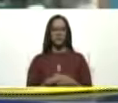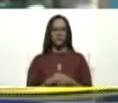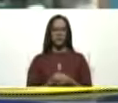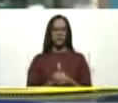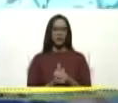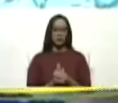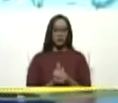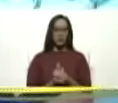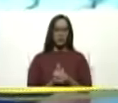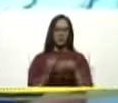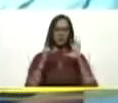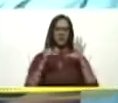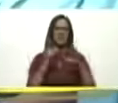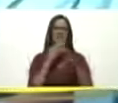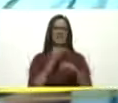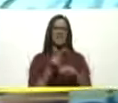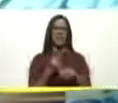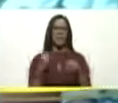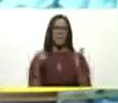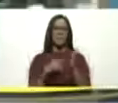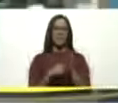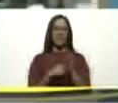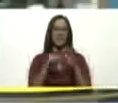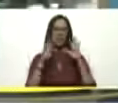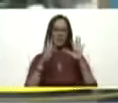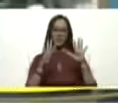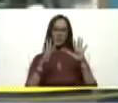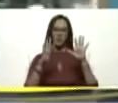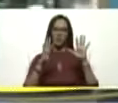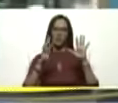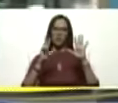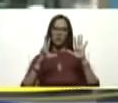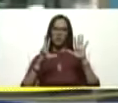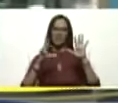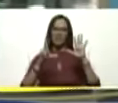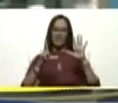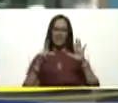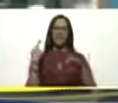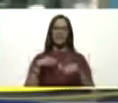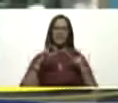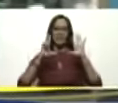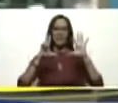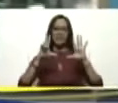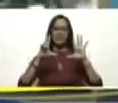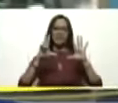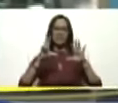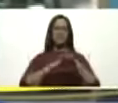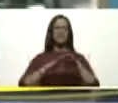Un 7 de diciembre de 1987, tiene 36 años apenas.